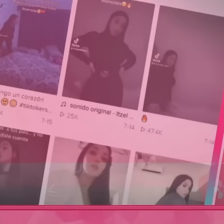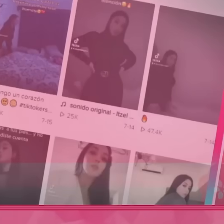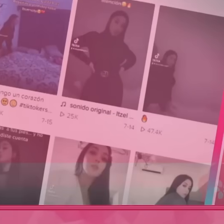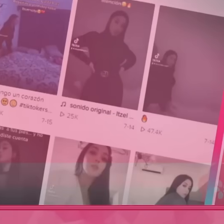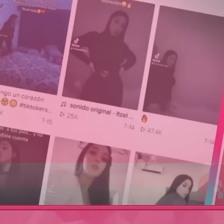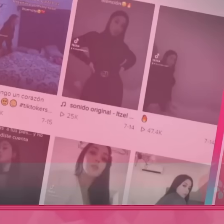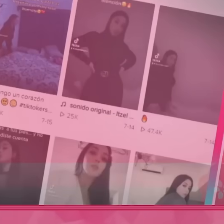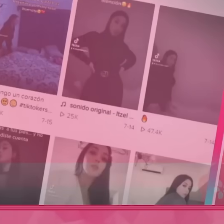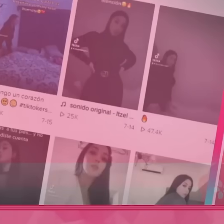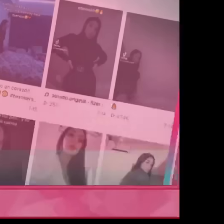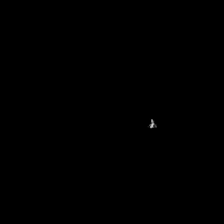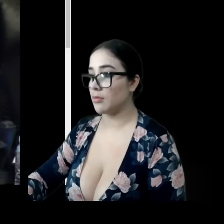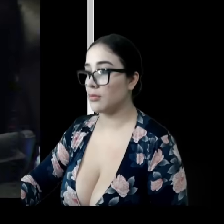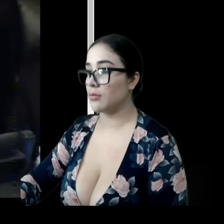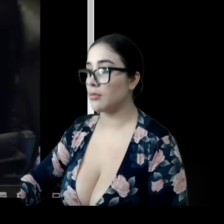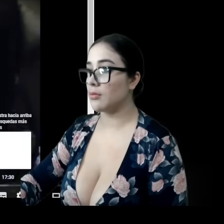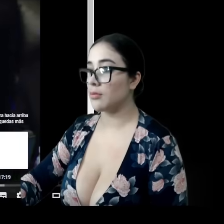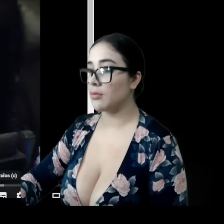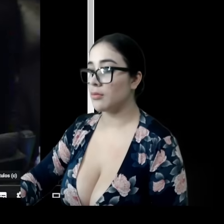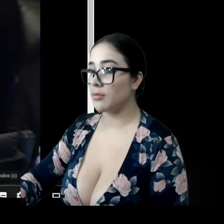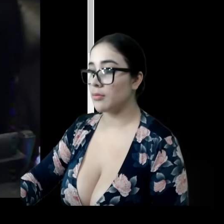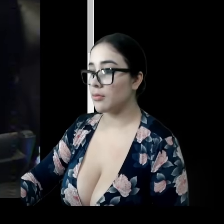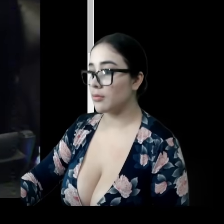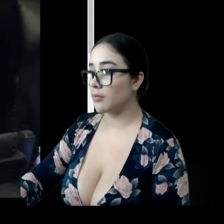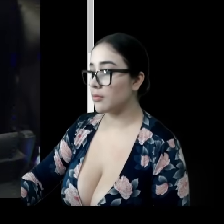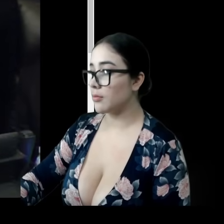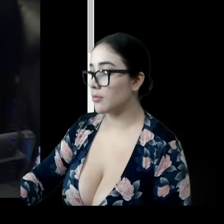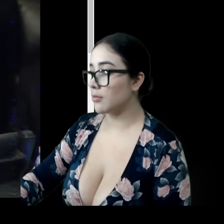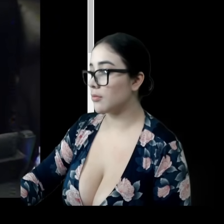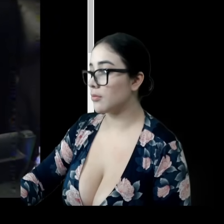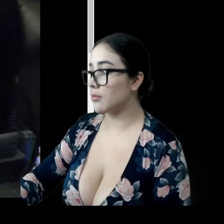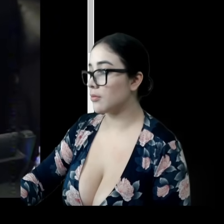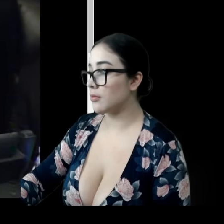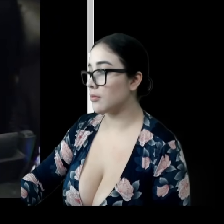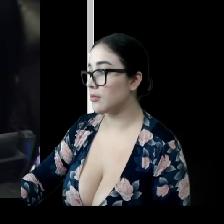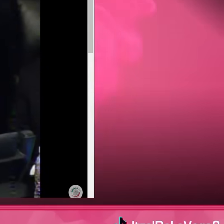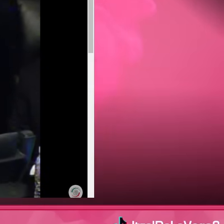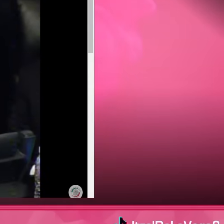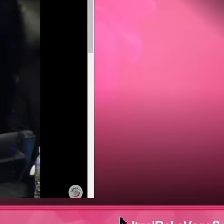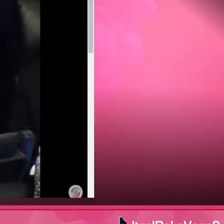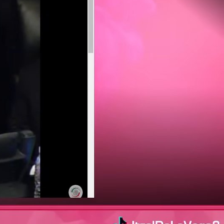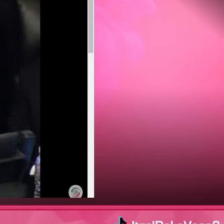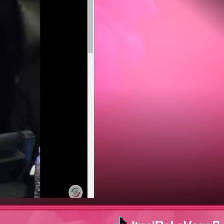Candidatos a ministros de la Suprema Corte. Tiene usted el uso de la palabra hasta por 20 minutos.